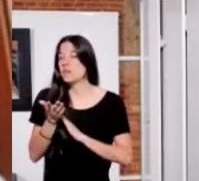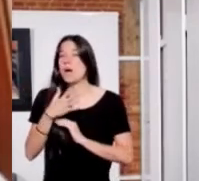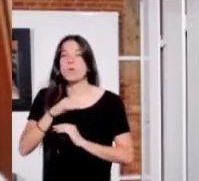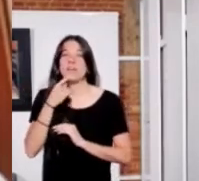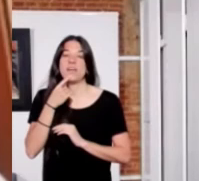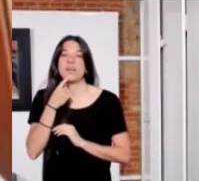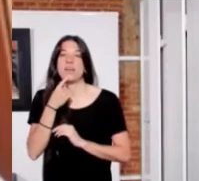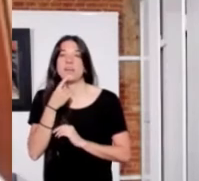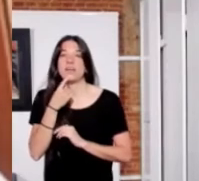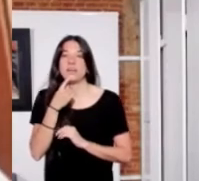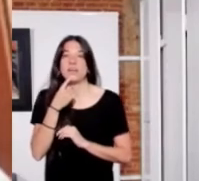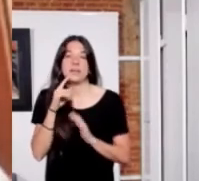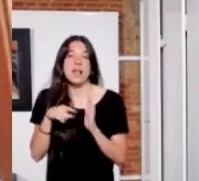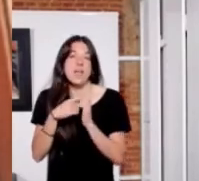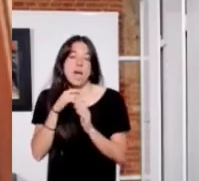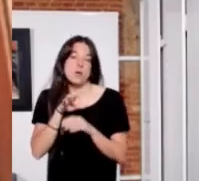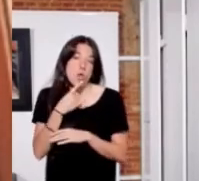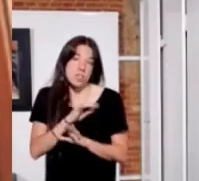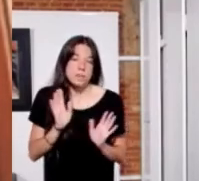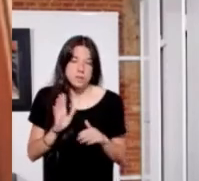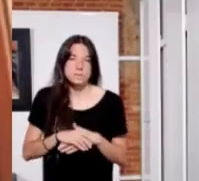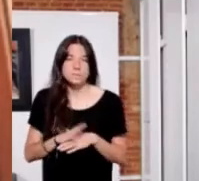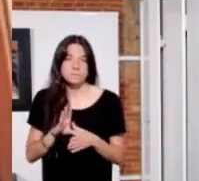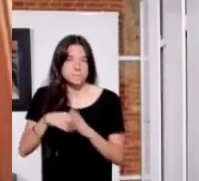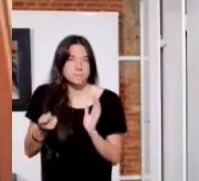en concepto de salario. Para explicar esto,